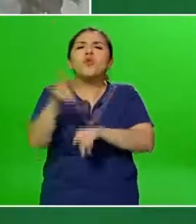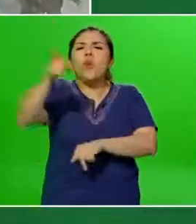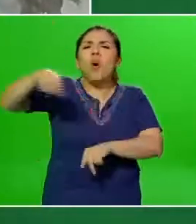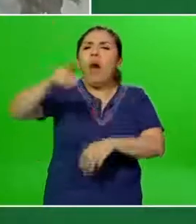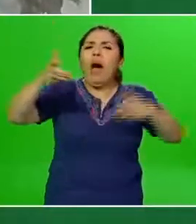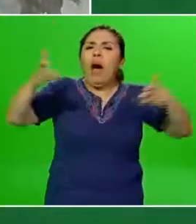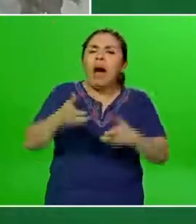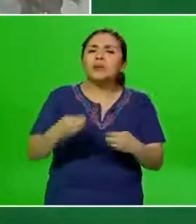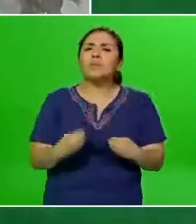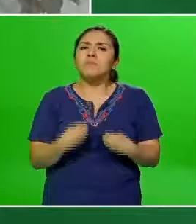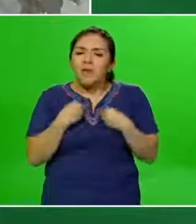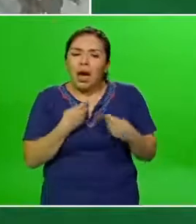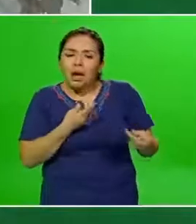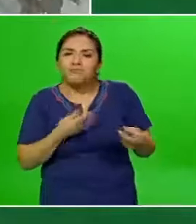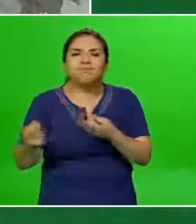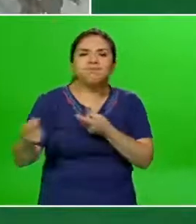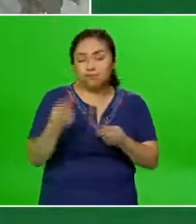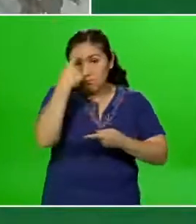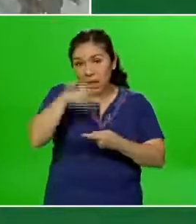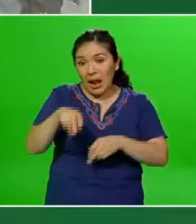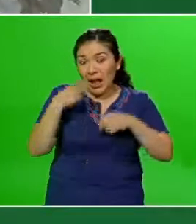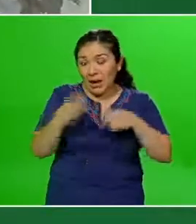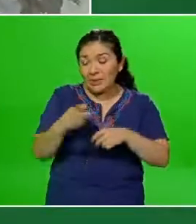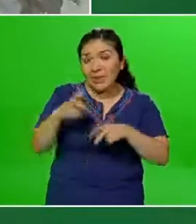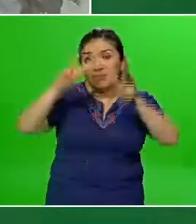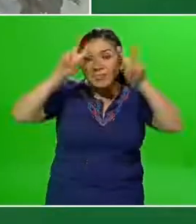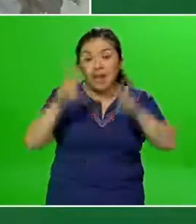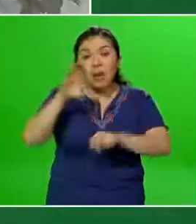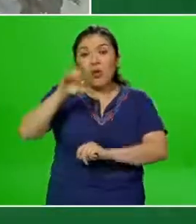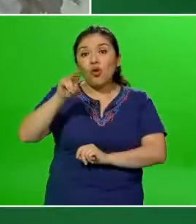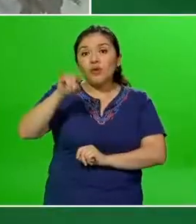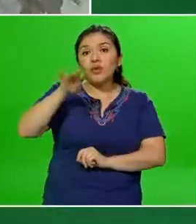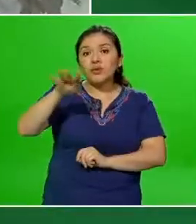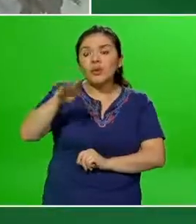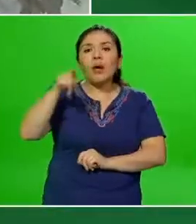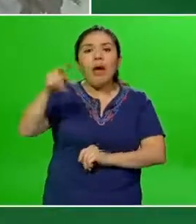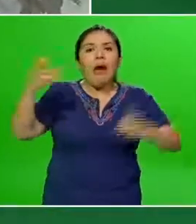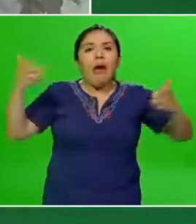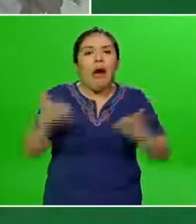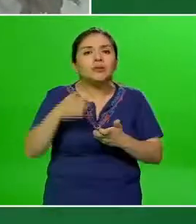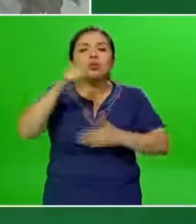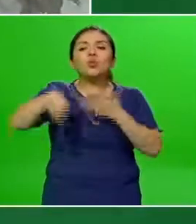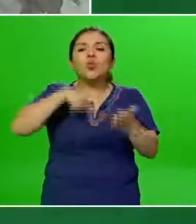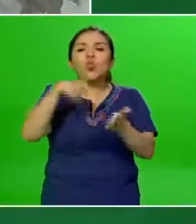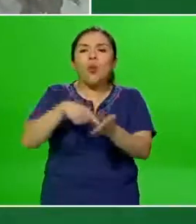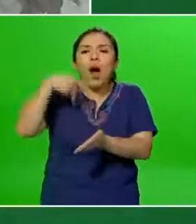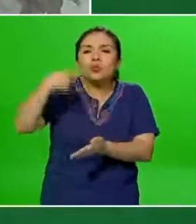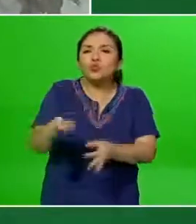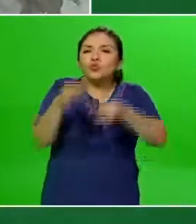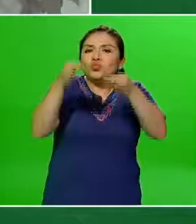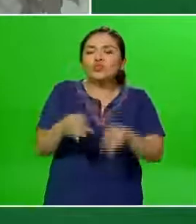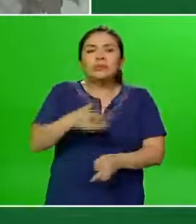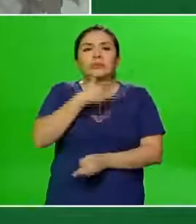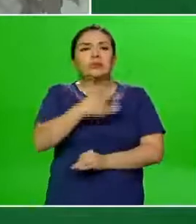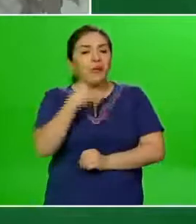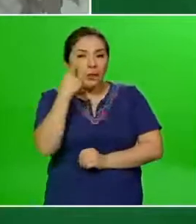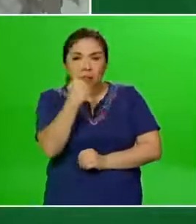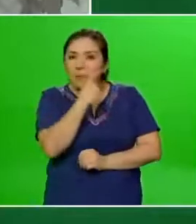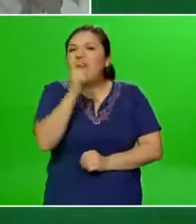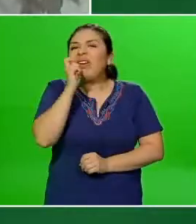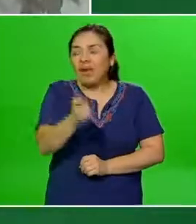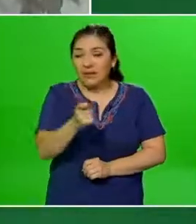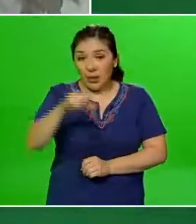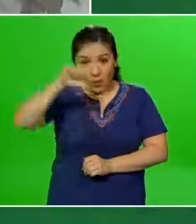han vivido el tema de la COVID desde sus determinantes, desde lo local, desde sus percepciones. El día de hoy